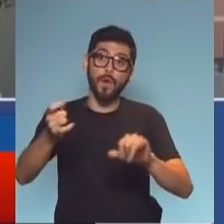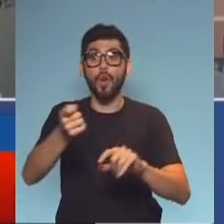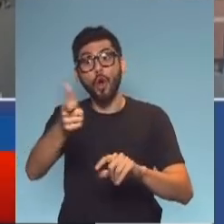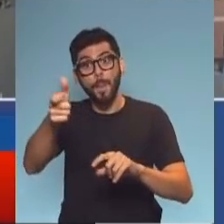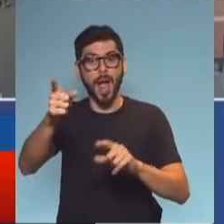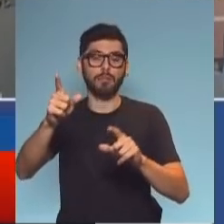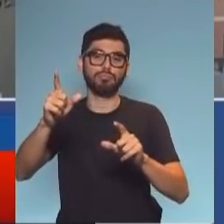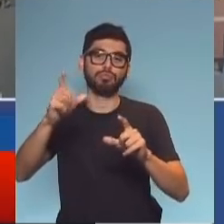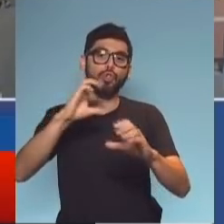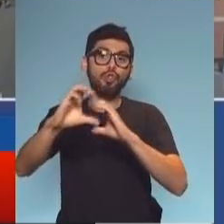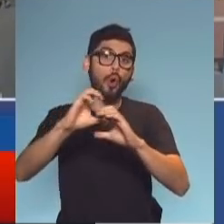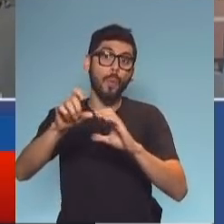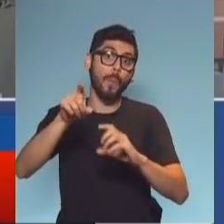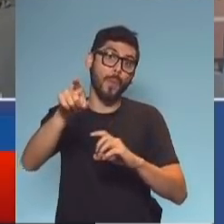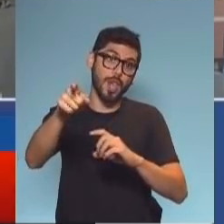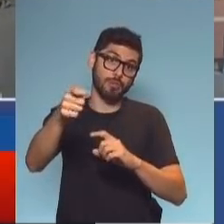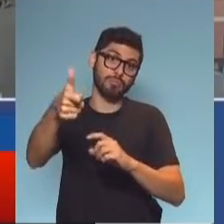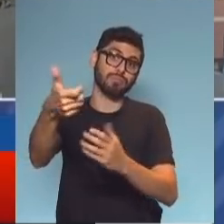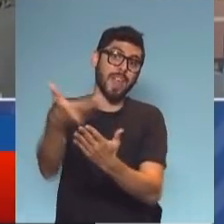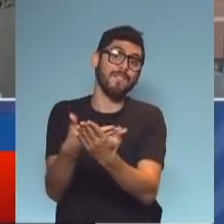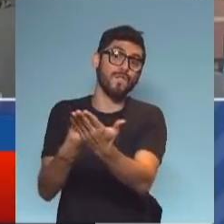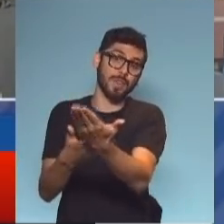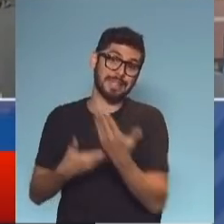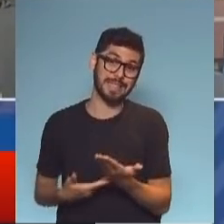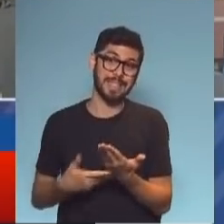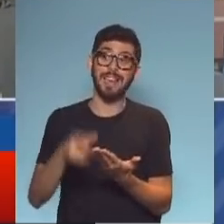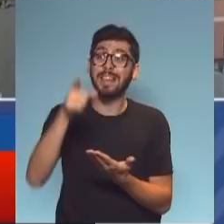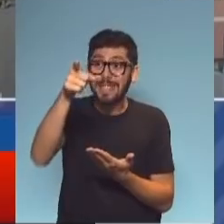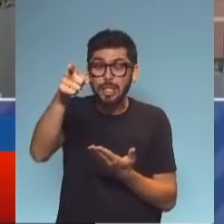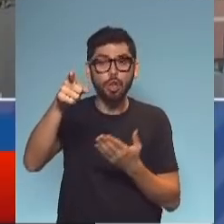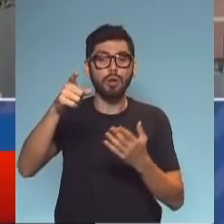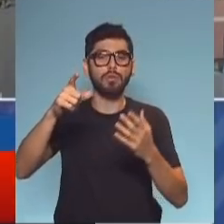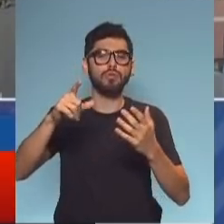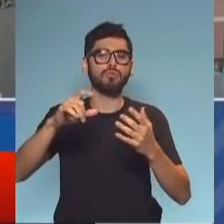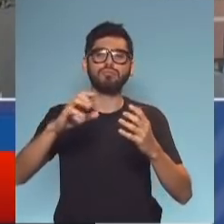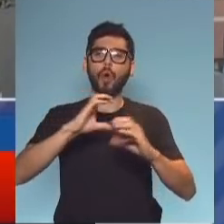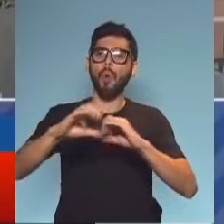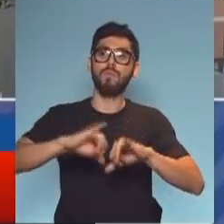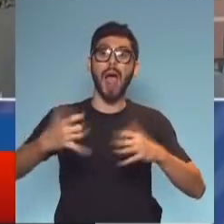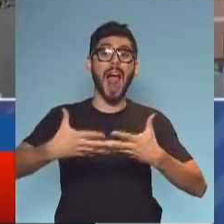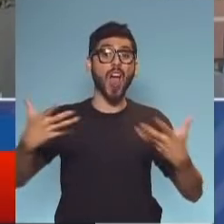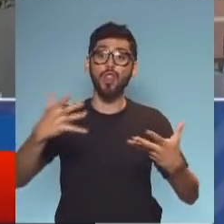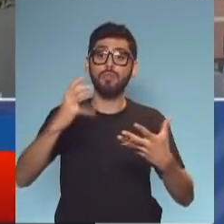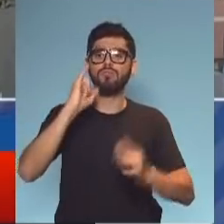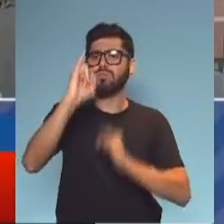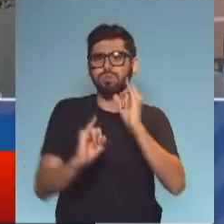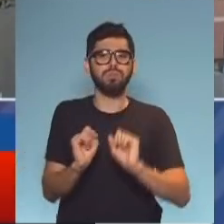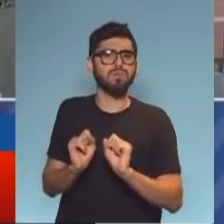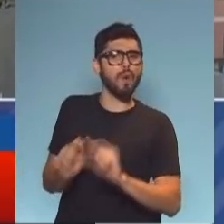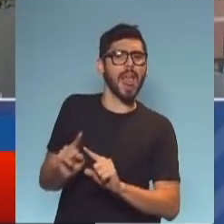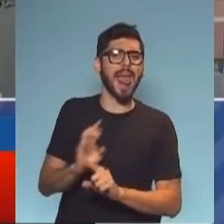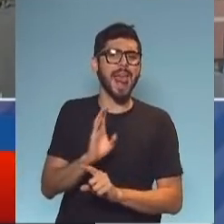de comunicación que simplemente transmiten el relato de Israel,